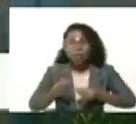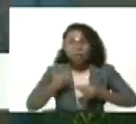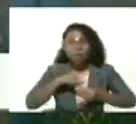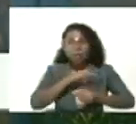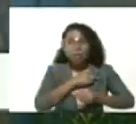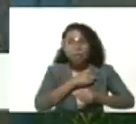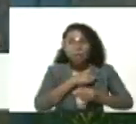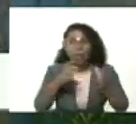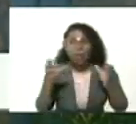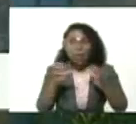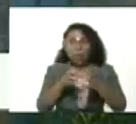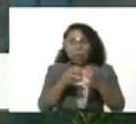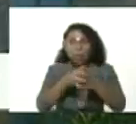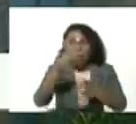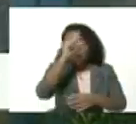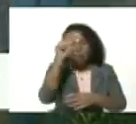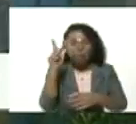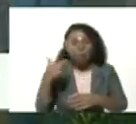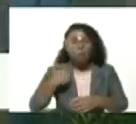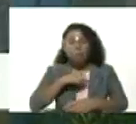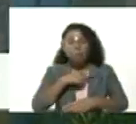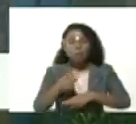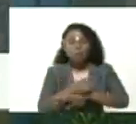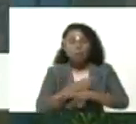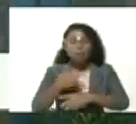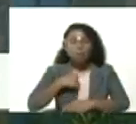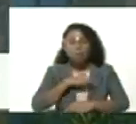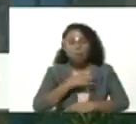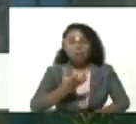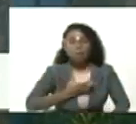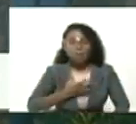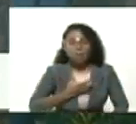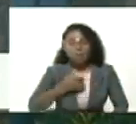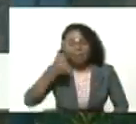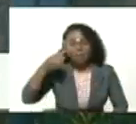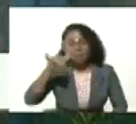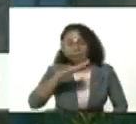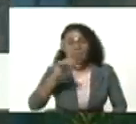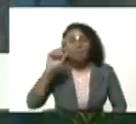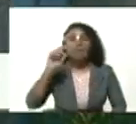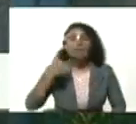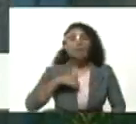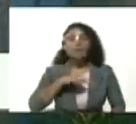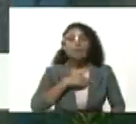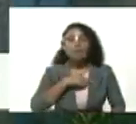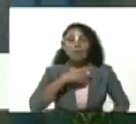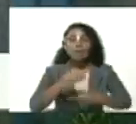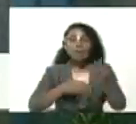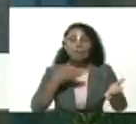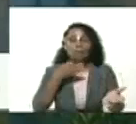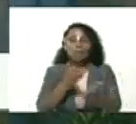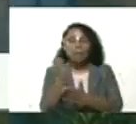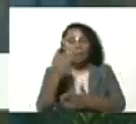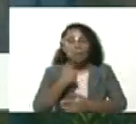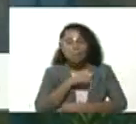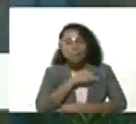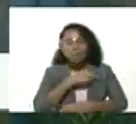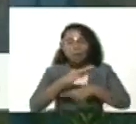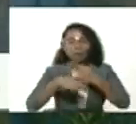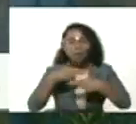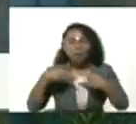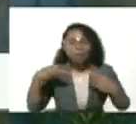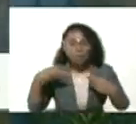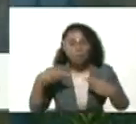nuestro partido, nuestro gobernador y nuestra alcaldesa de pueblo. Y somos leales a nuestra